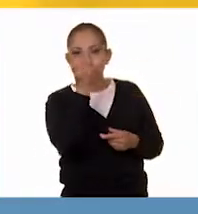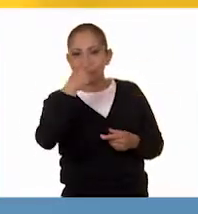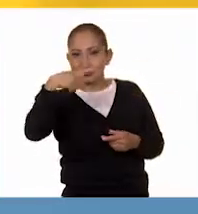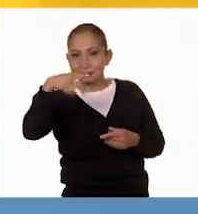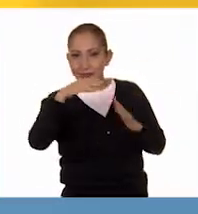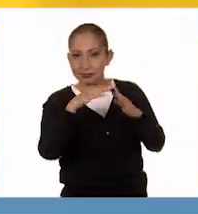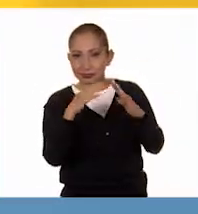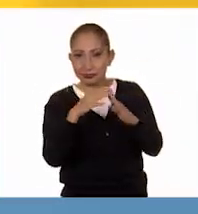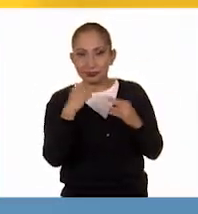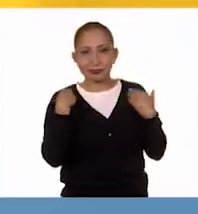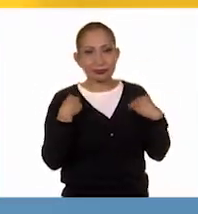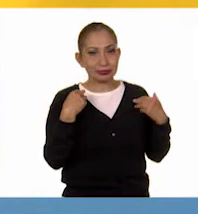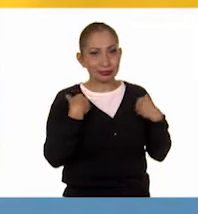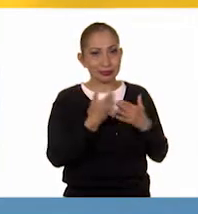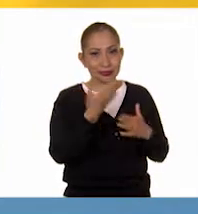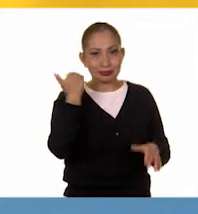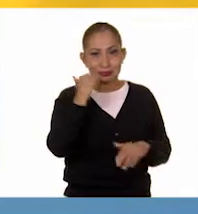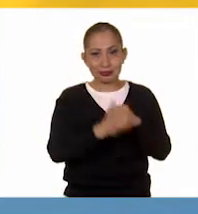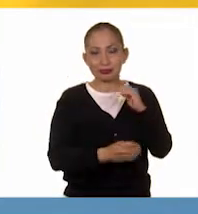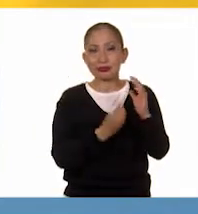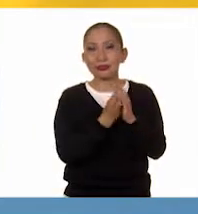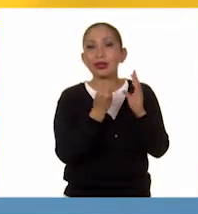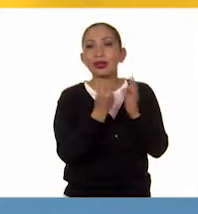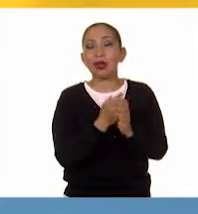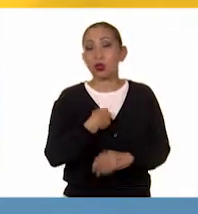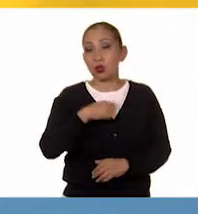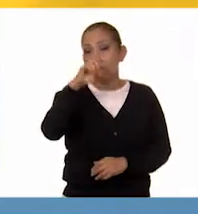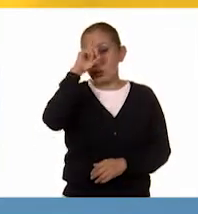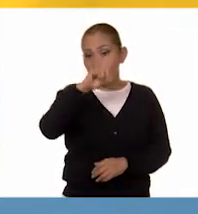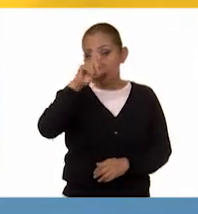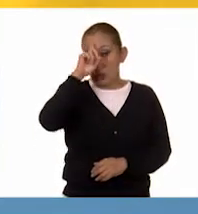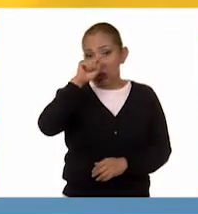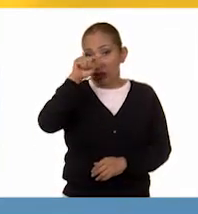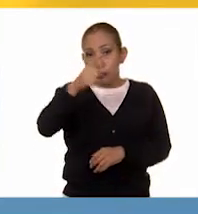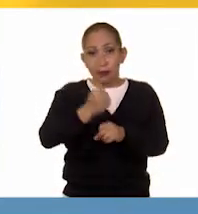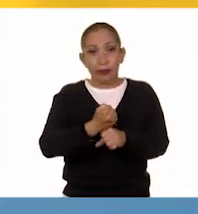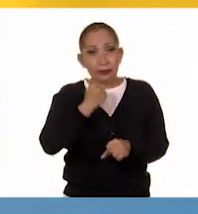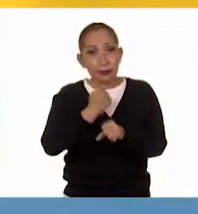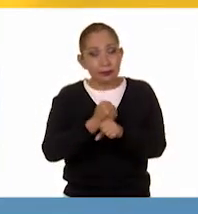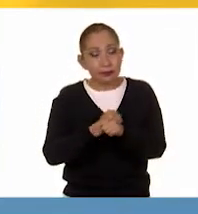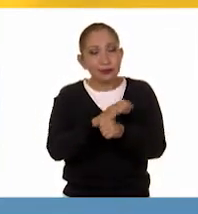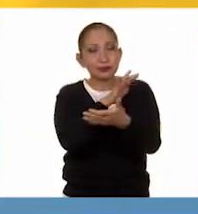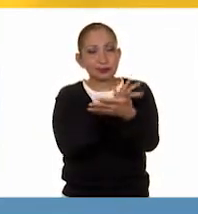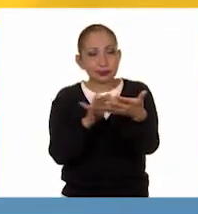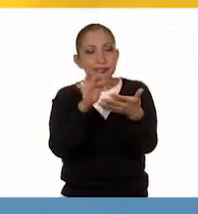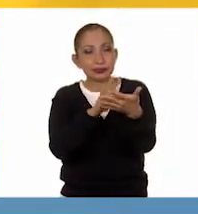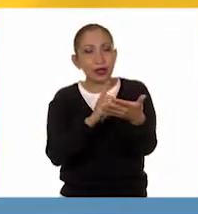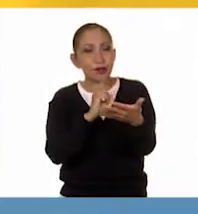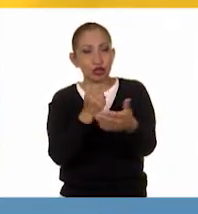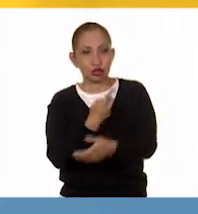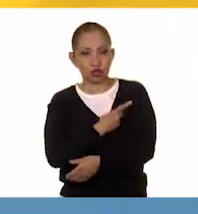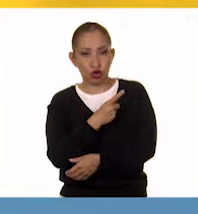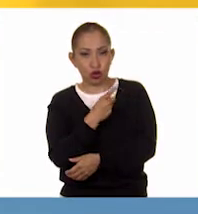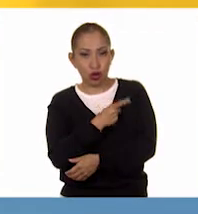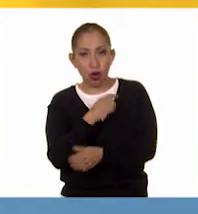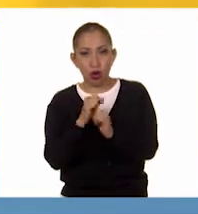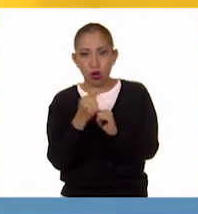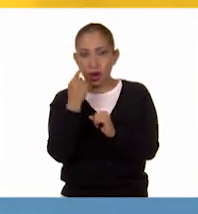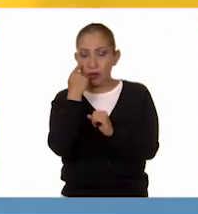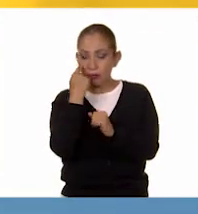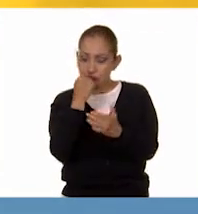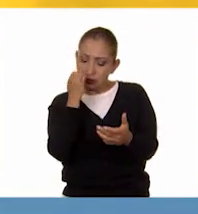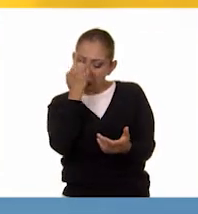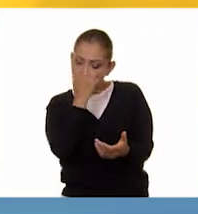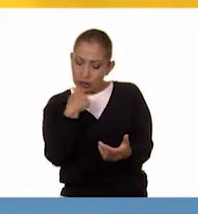casa. María, antes de concluir la sesión, les sugiero que primero practiquen la lectura en voz alta solos, con una mirada